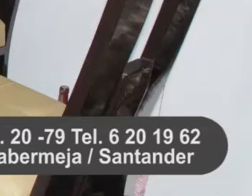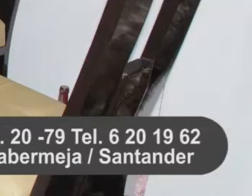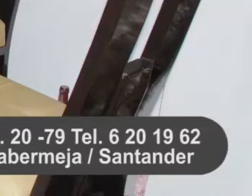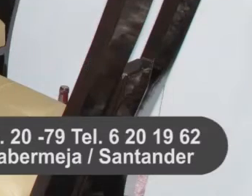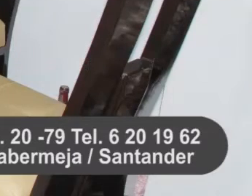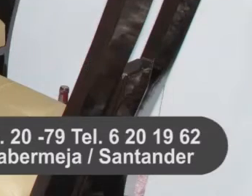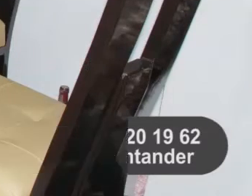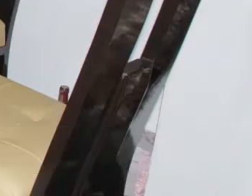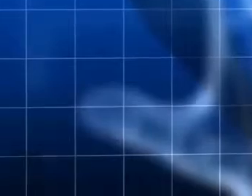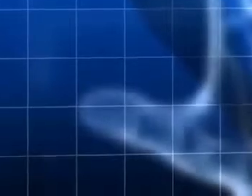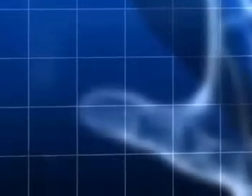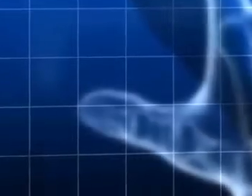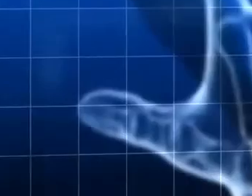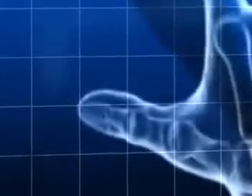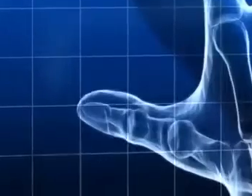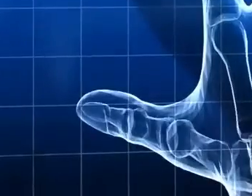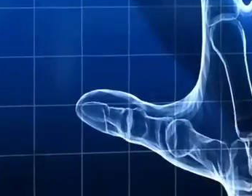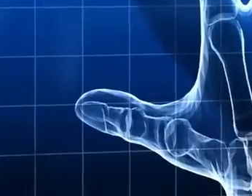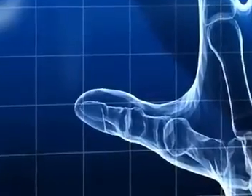620-1962, Barranca Bermeja.